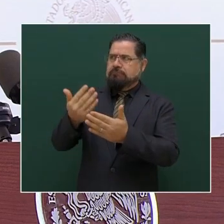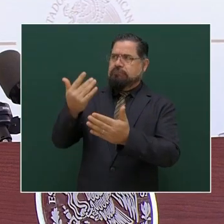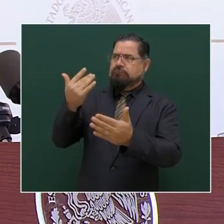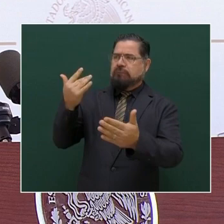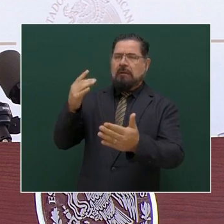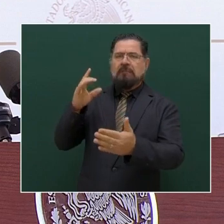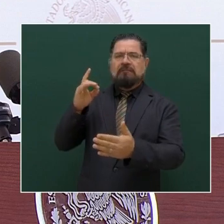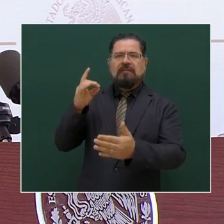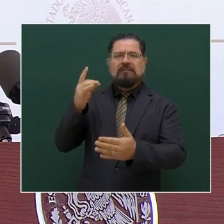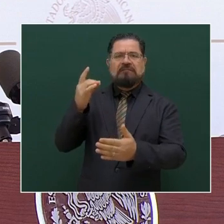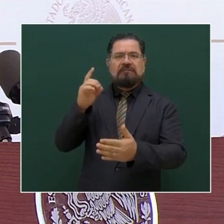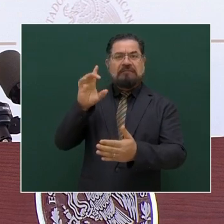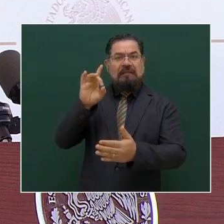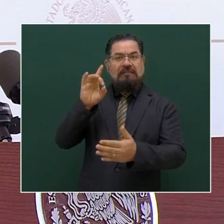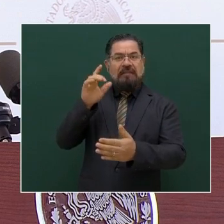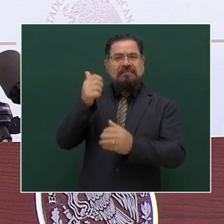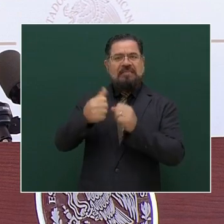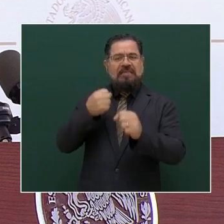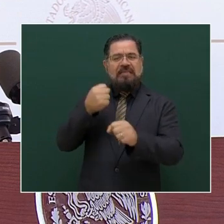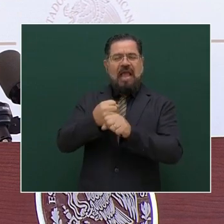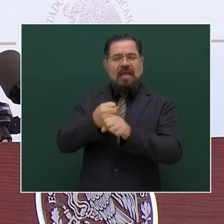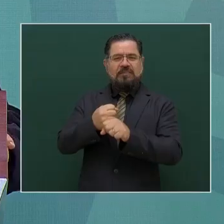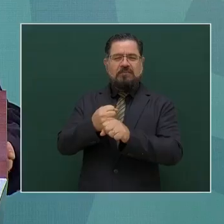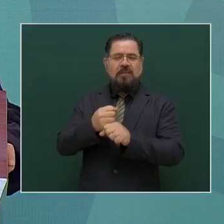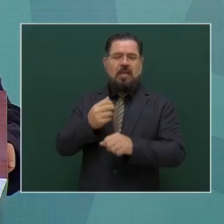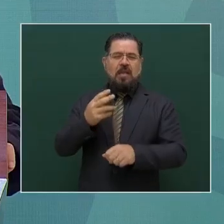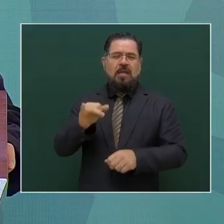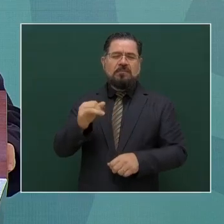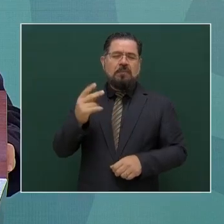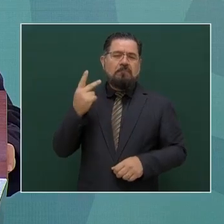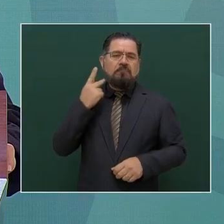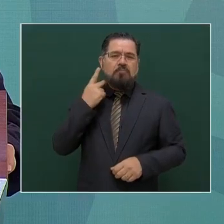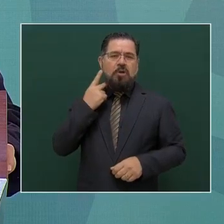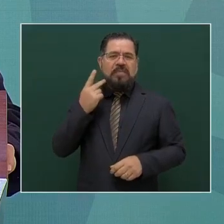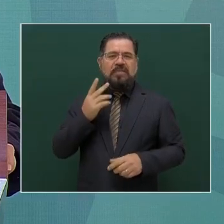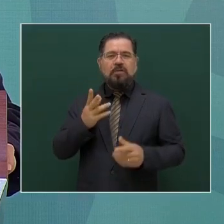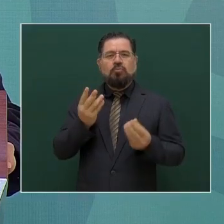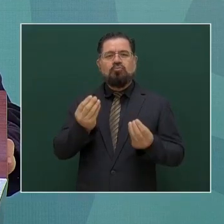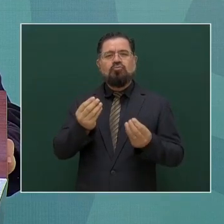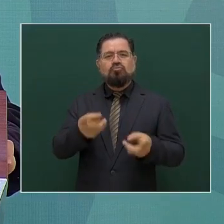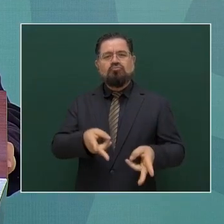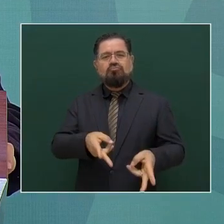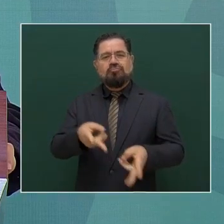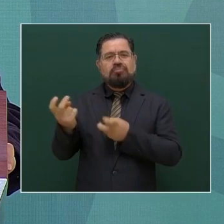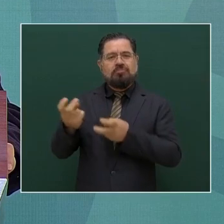de predominio de esta política de pillaje.